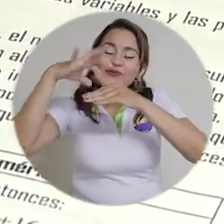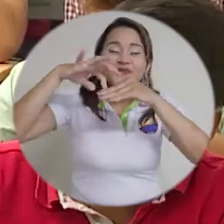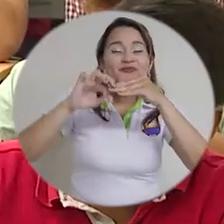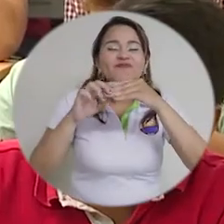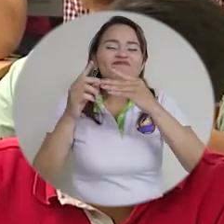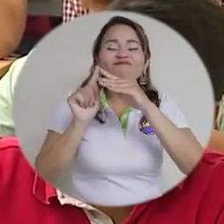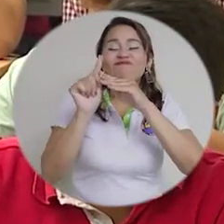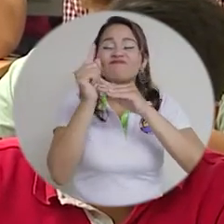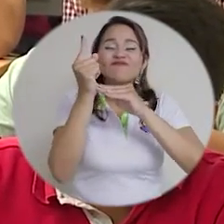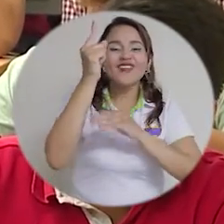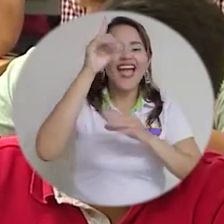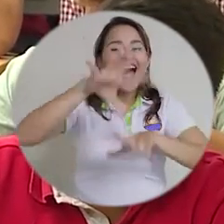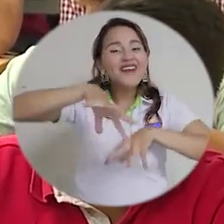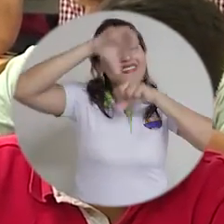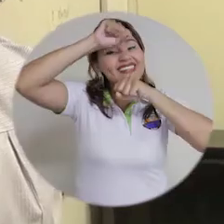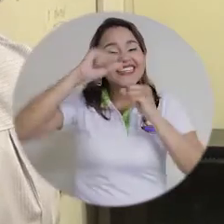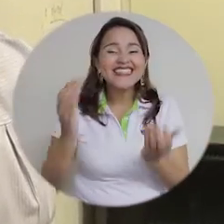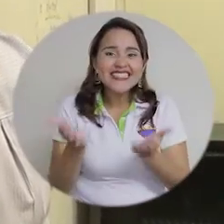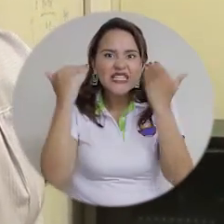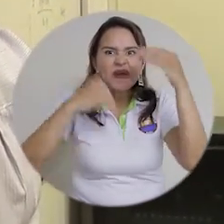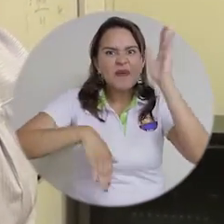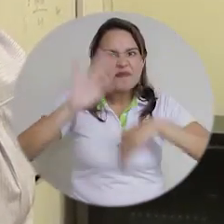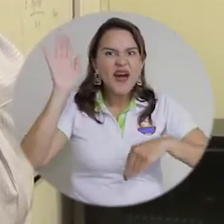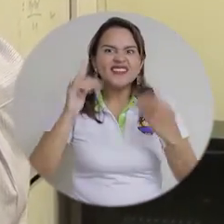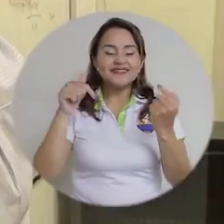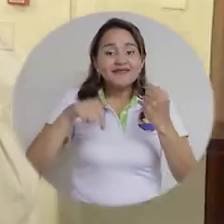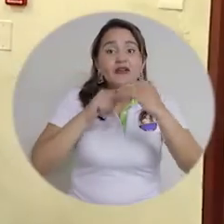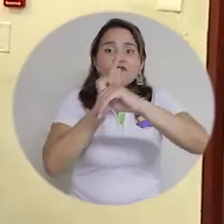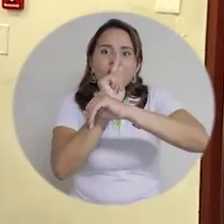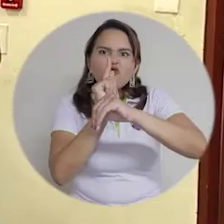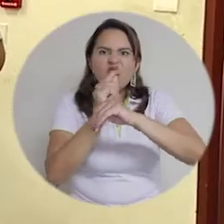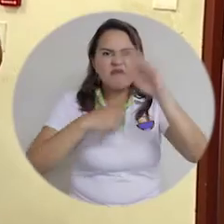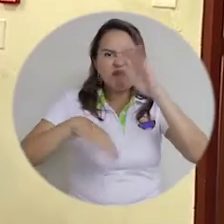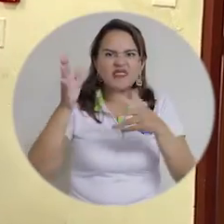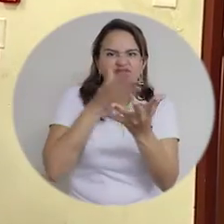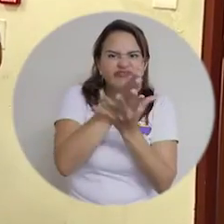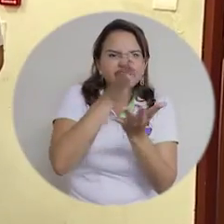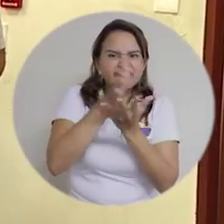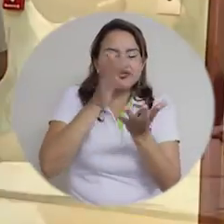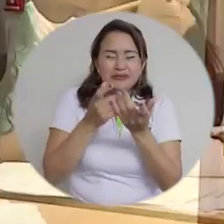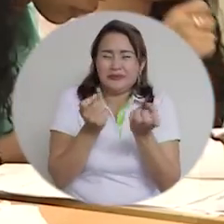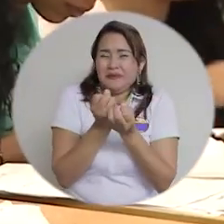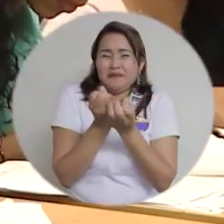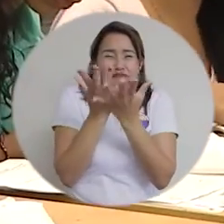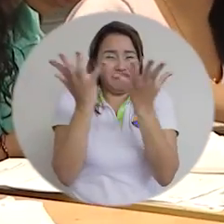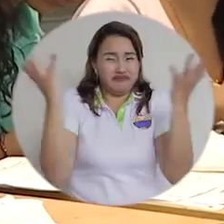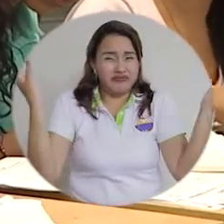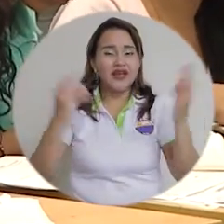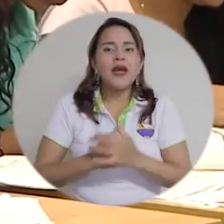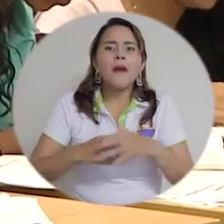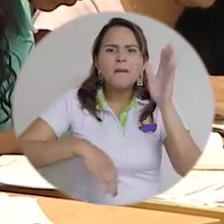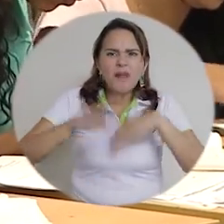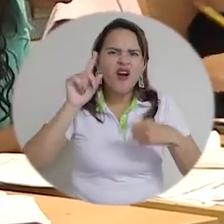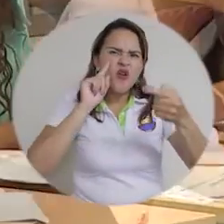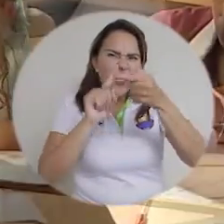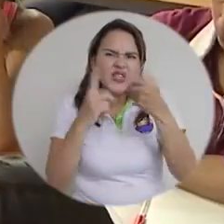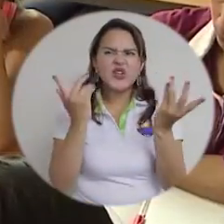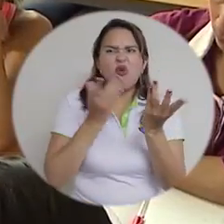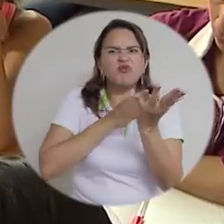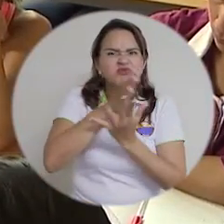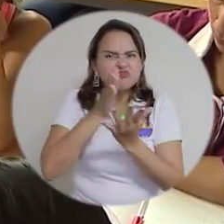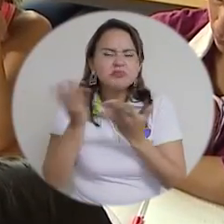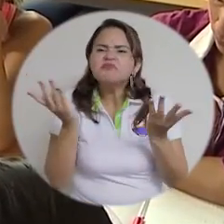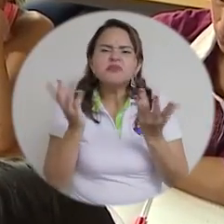Con el propósito de continuar sembrando aprendizaje, esta oferta se constituye como la más amplia que tiene cualquier universidad pública de Colombia, con 11